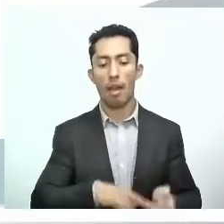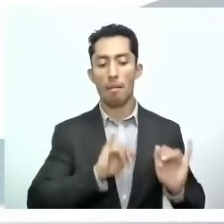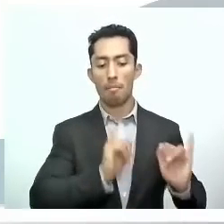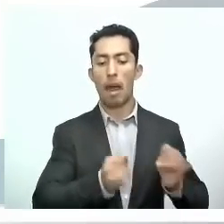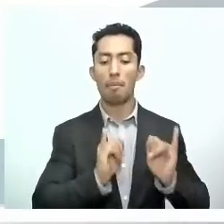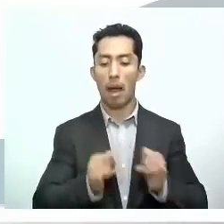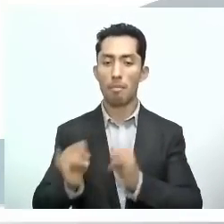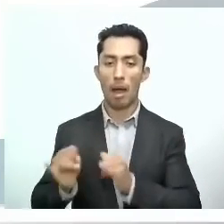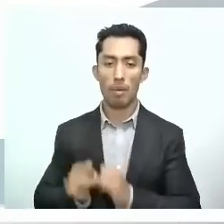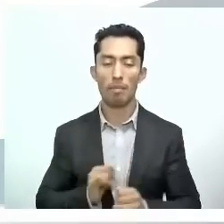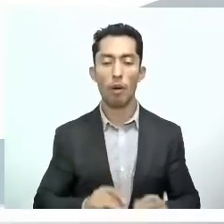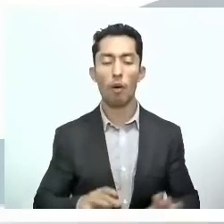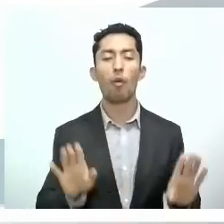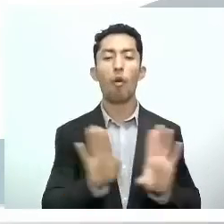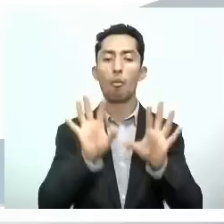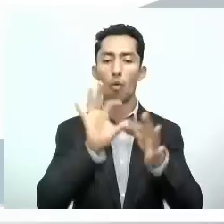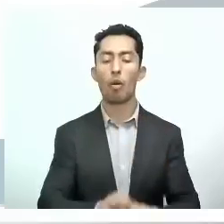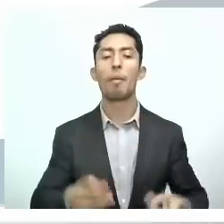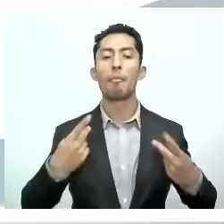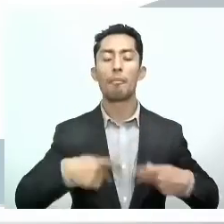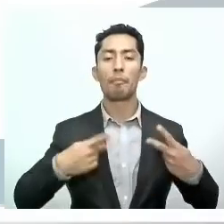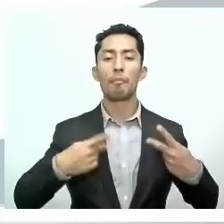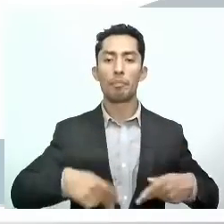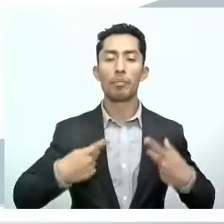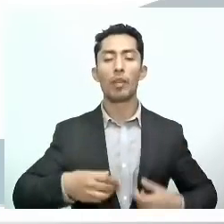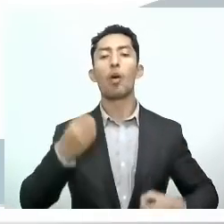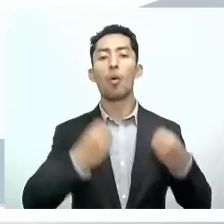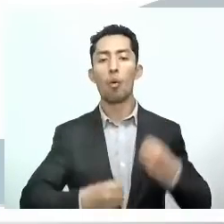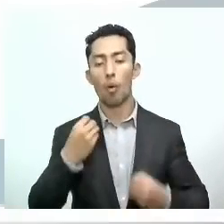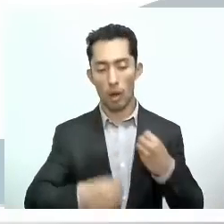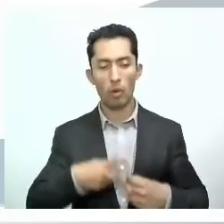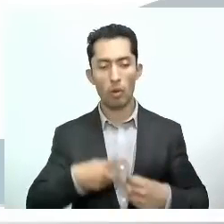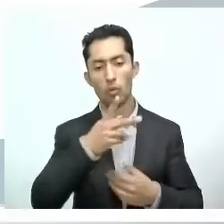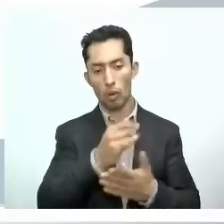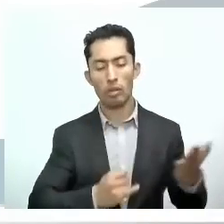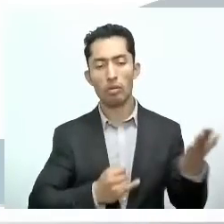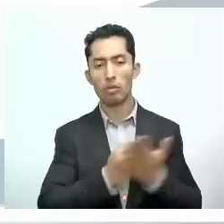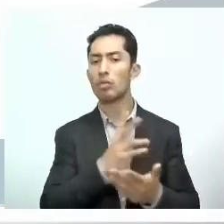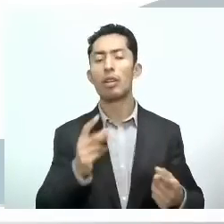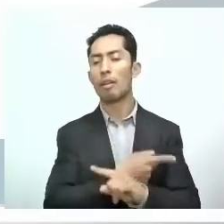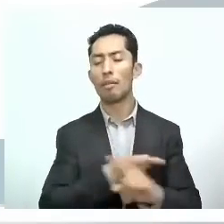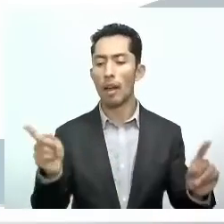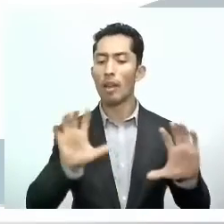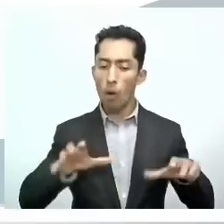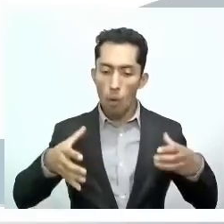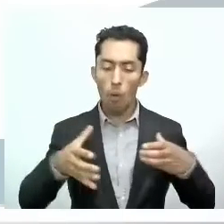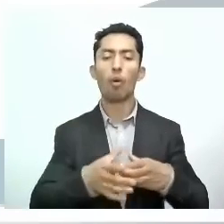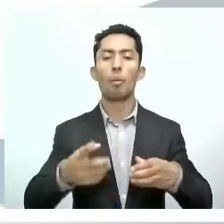una relación ciudadano-juez que resuelve, y no en términos colectivos,